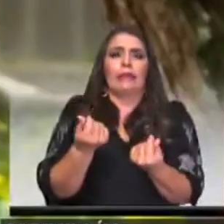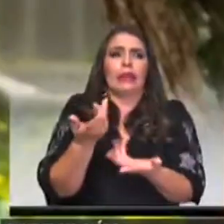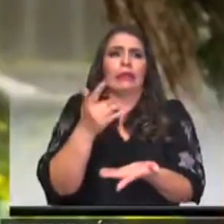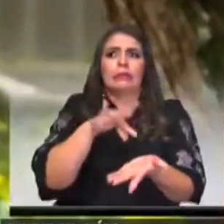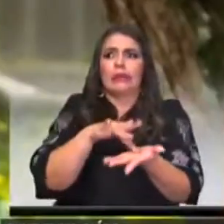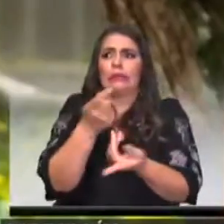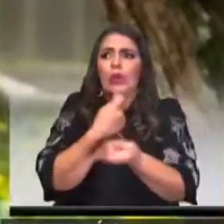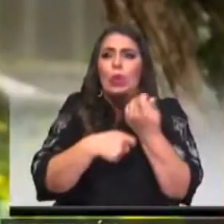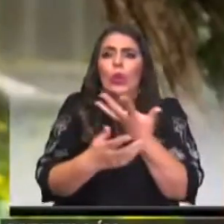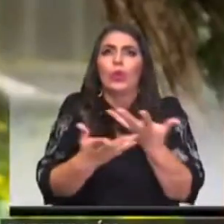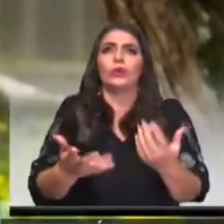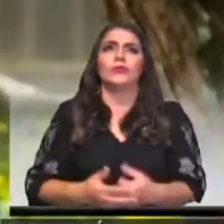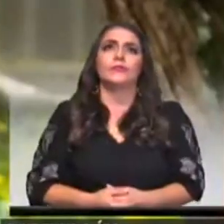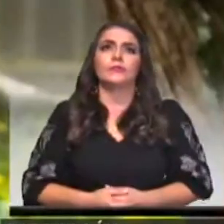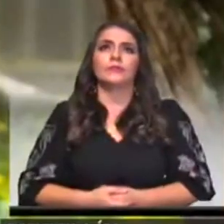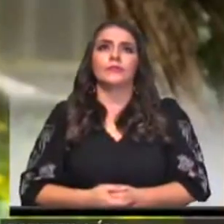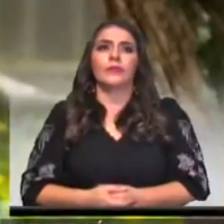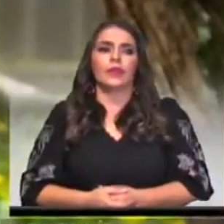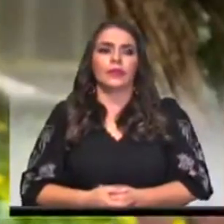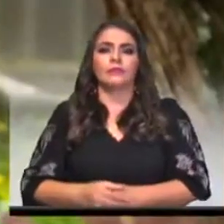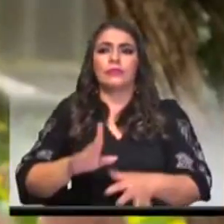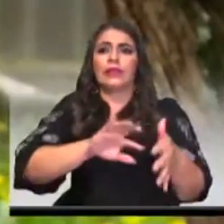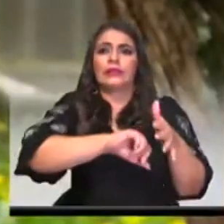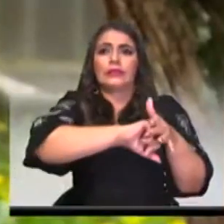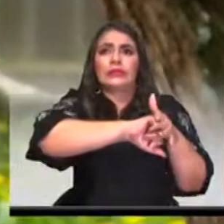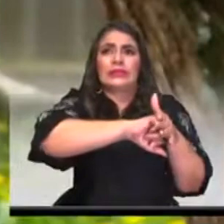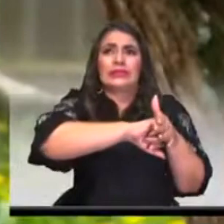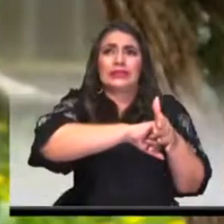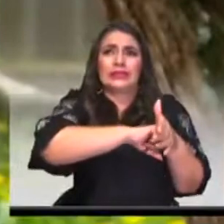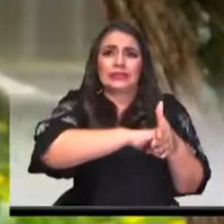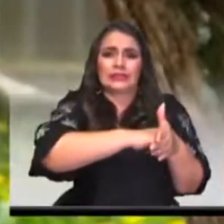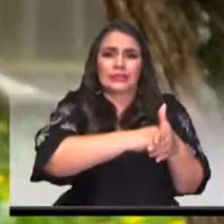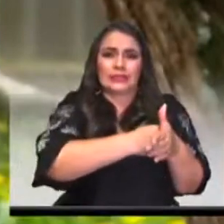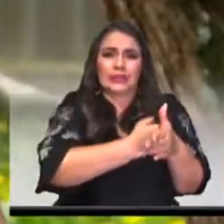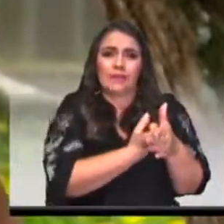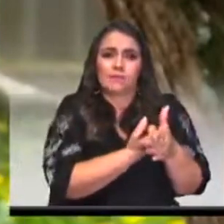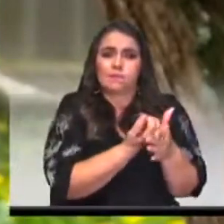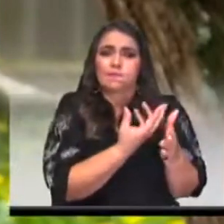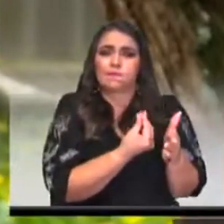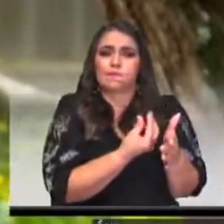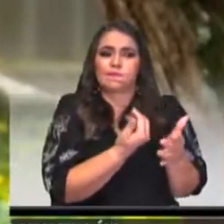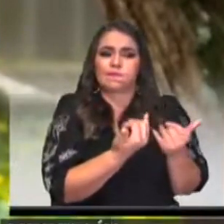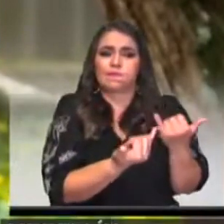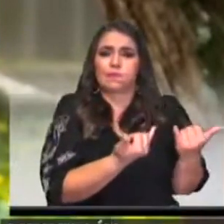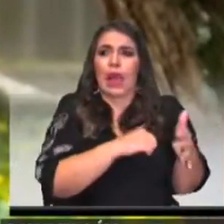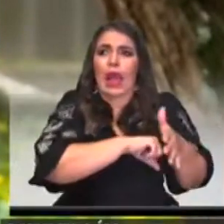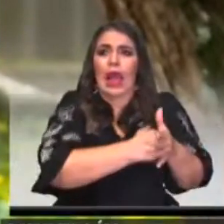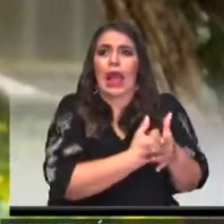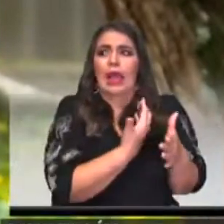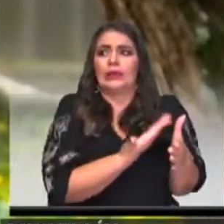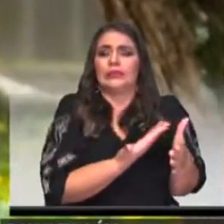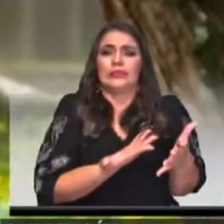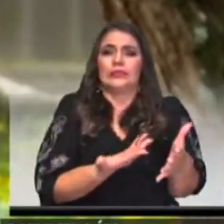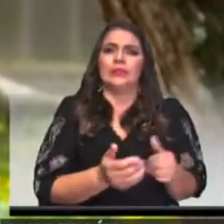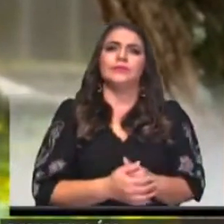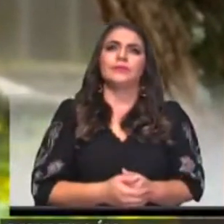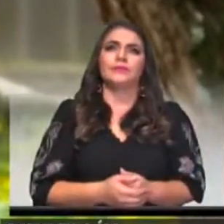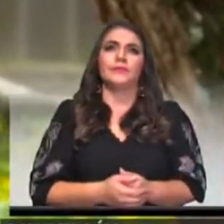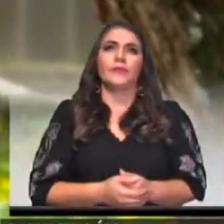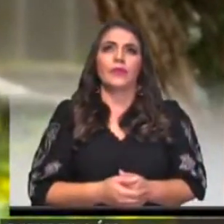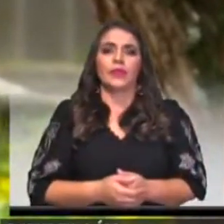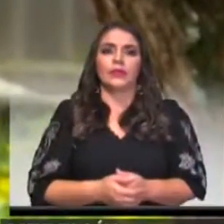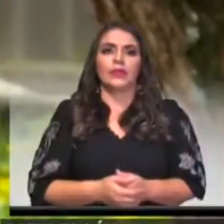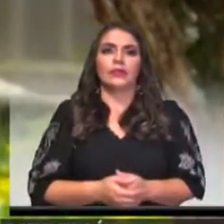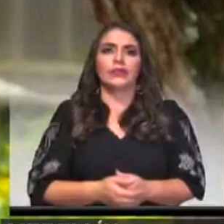reserva. Empresarios se quedaron con el combustible que habían comprado a un precio muy alto, y al generarse esa disminución,